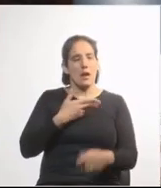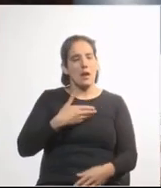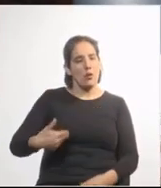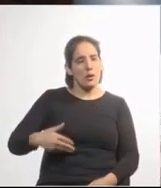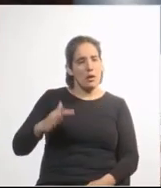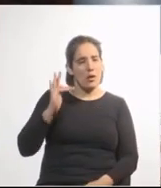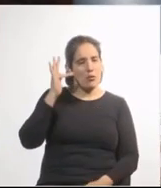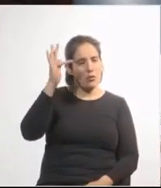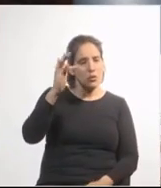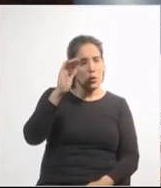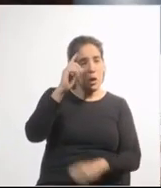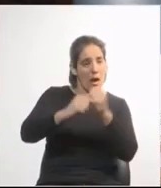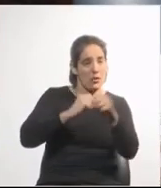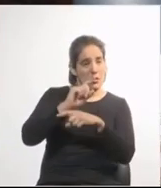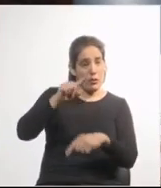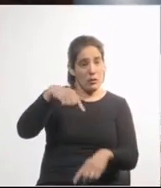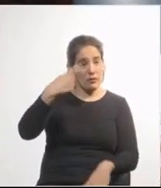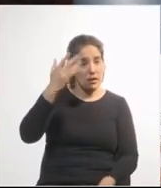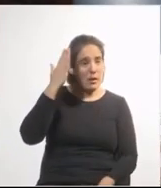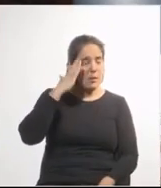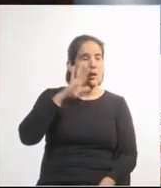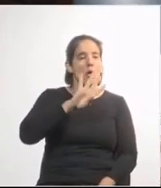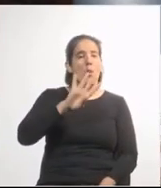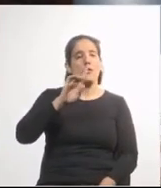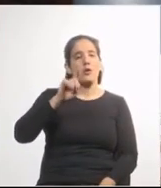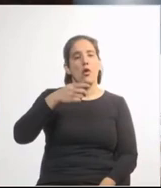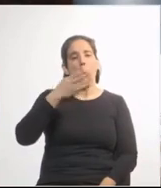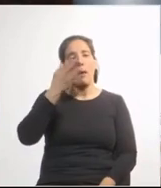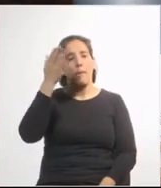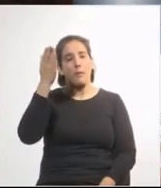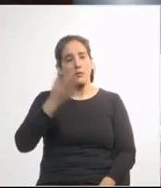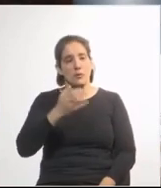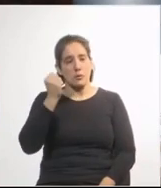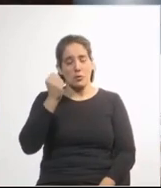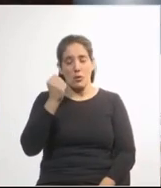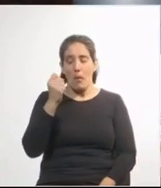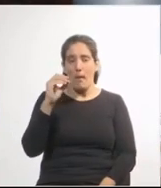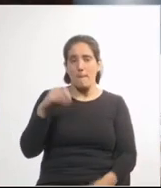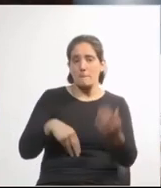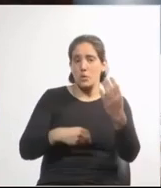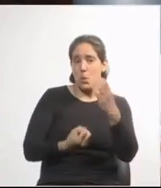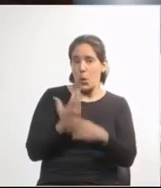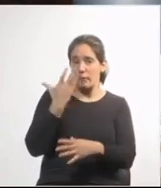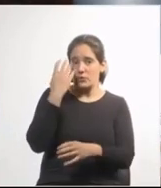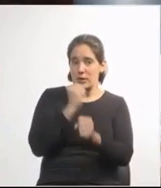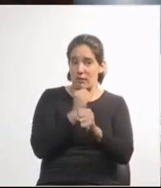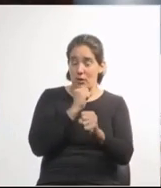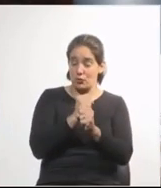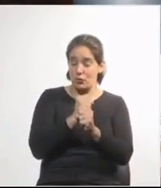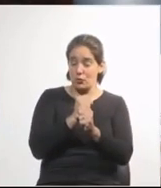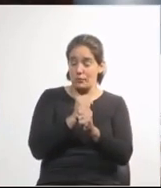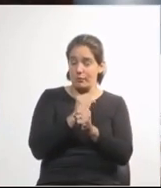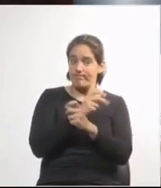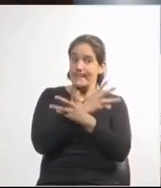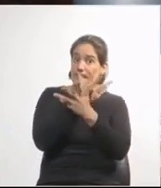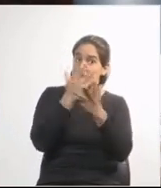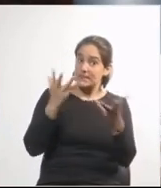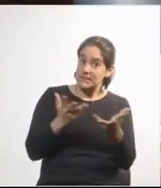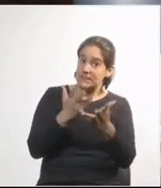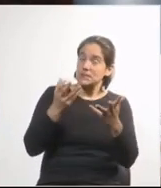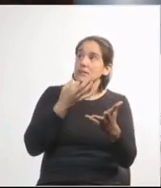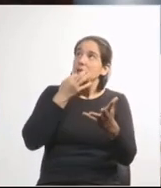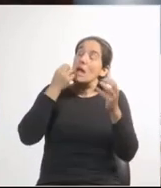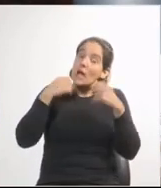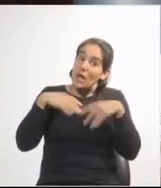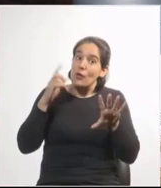el 2024 un incremento del 4,5% de las personas ocupadas. Está claro que con los números que se